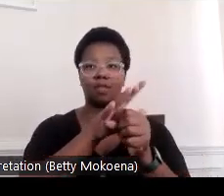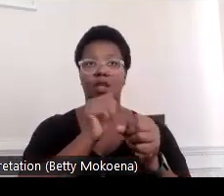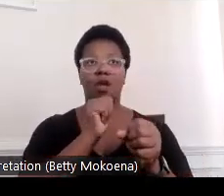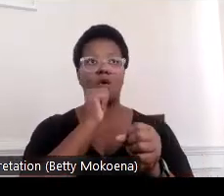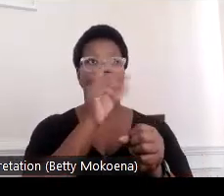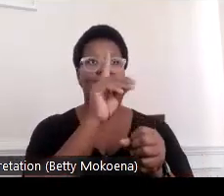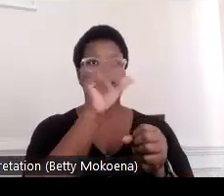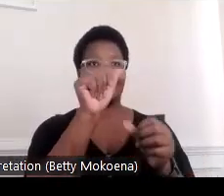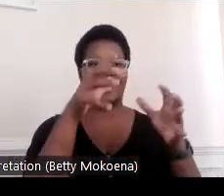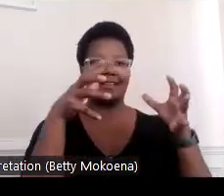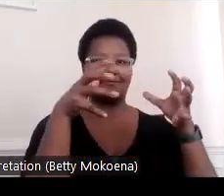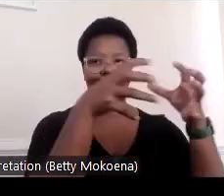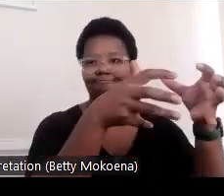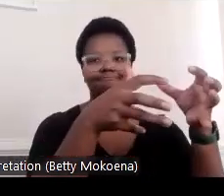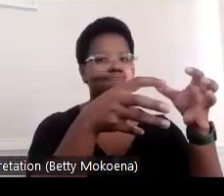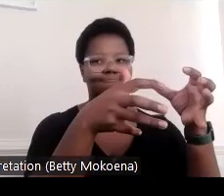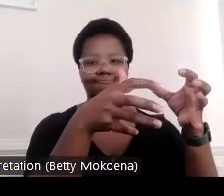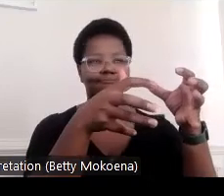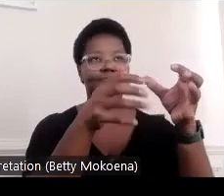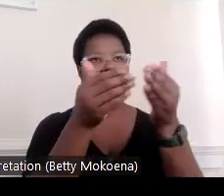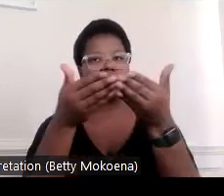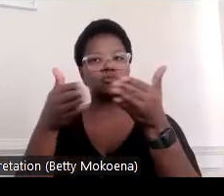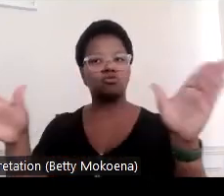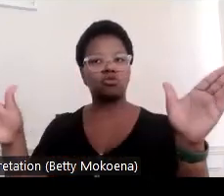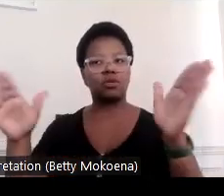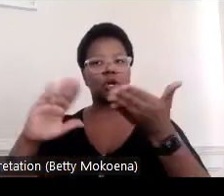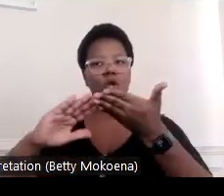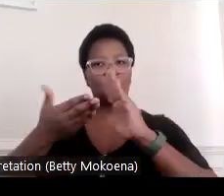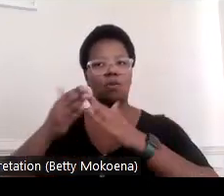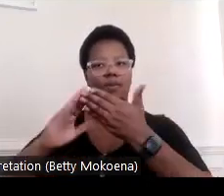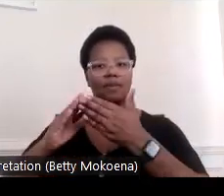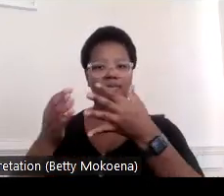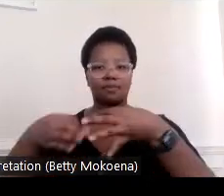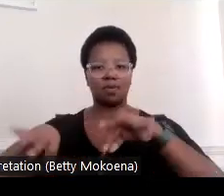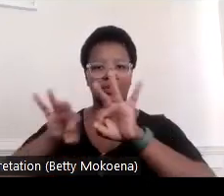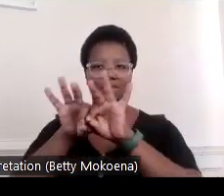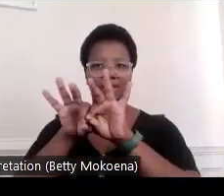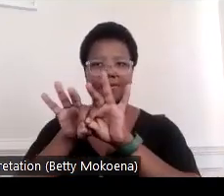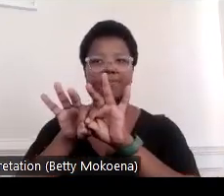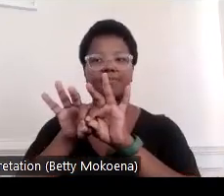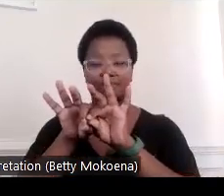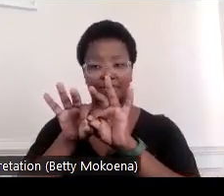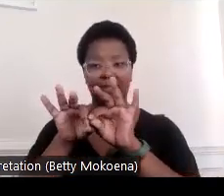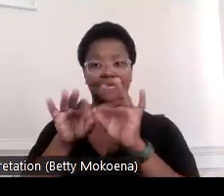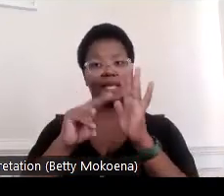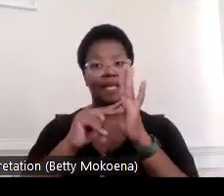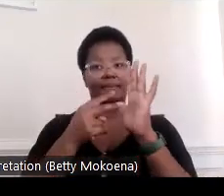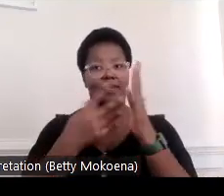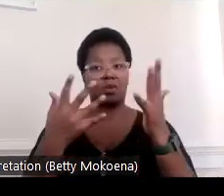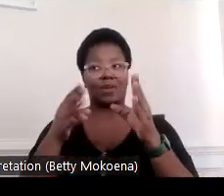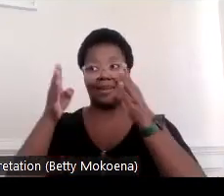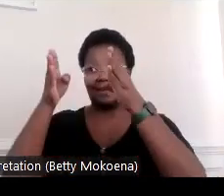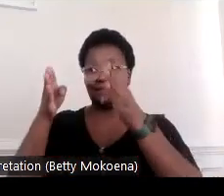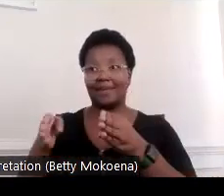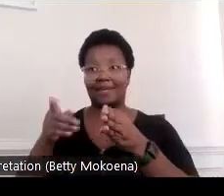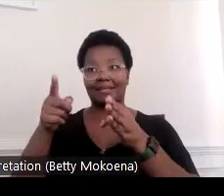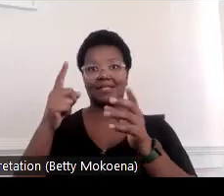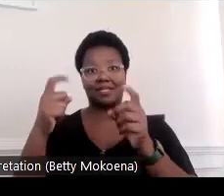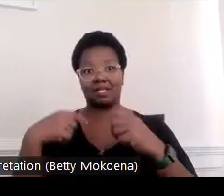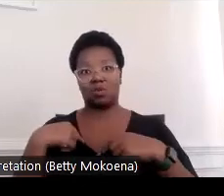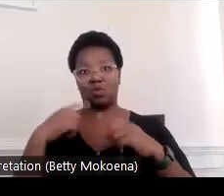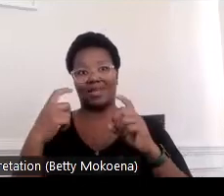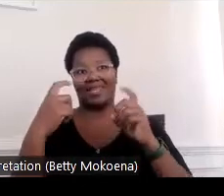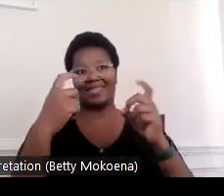solamente a conversas con discapacidades pero en la comunidad Eso quiere decir que la persona recibiendo servicios